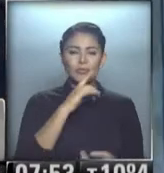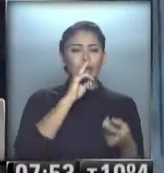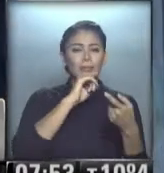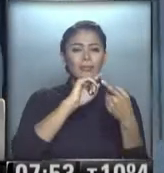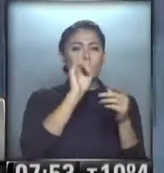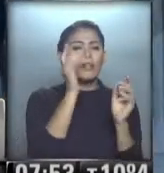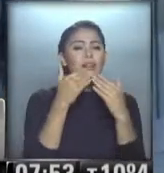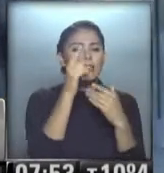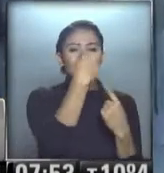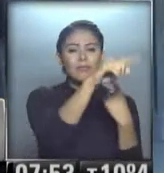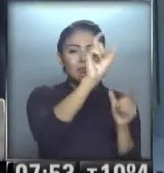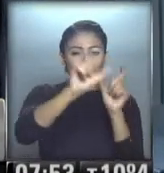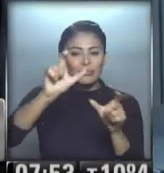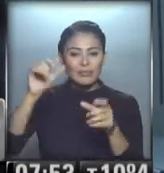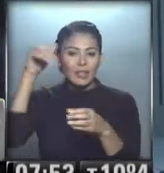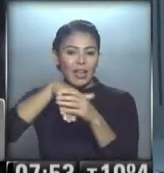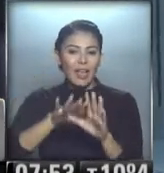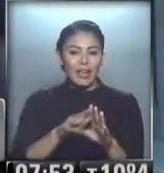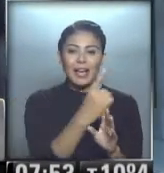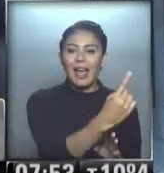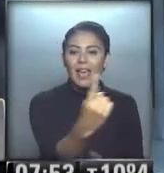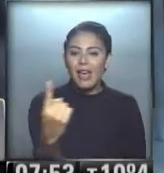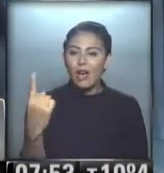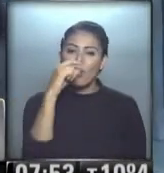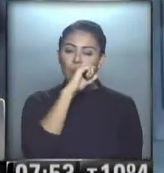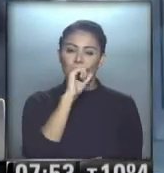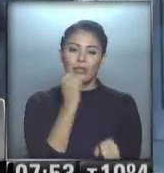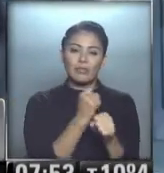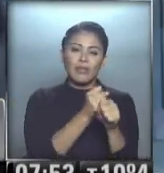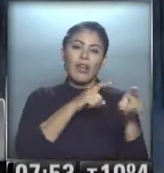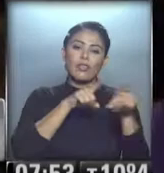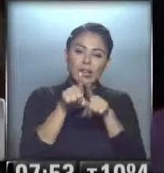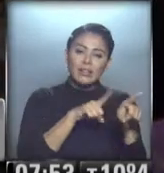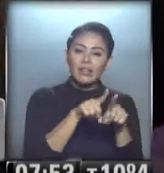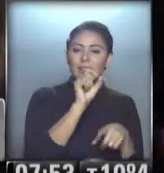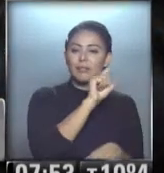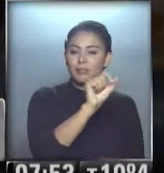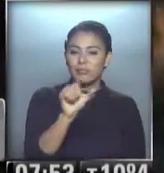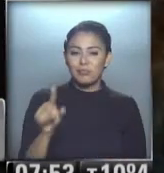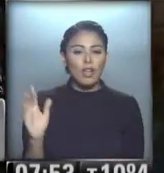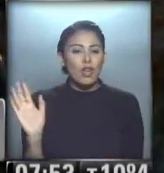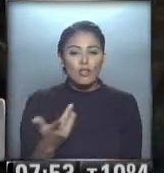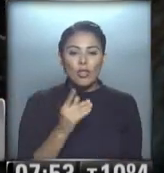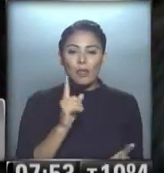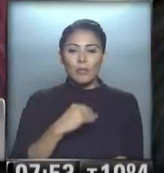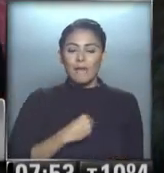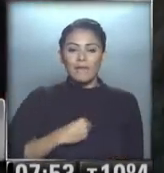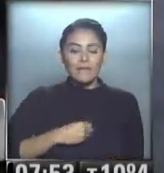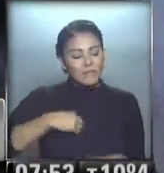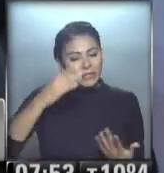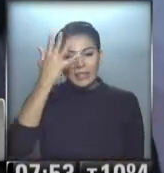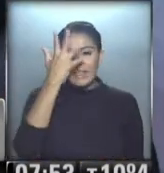que está en este momento acá. Cada uno con su trayectoria, cada uno con su trabajo, pero todos con la misma pasión por el